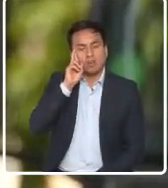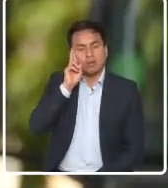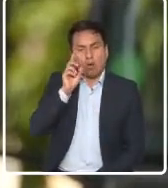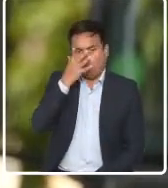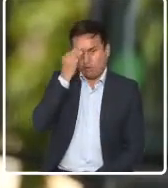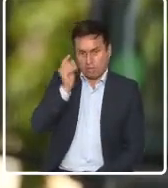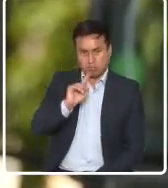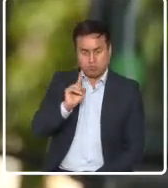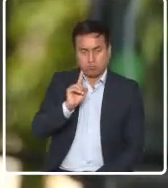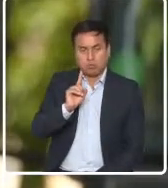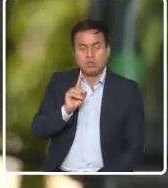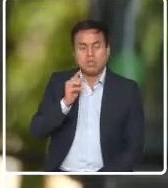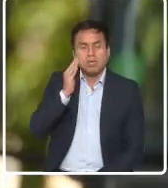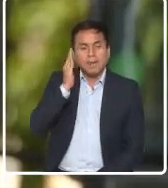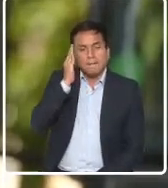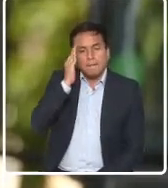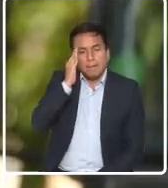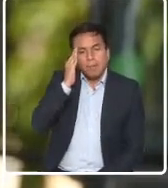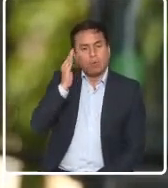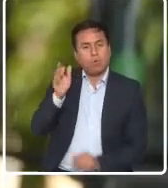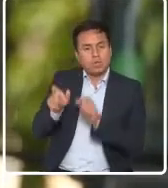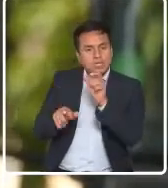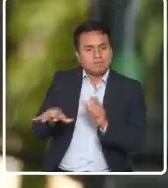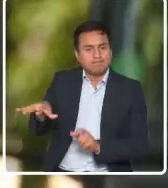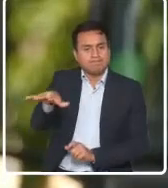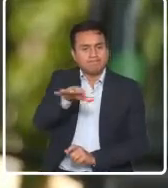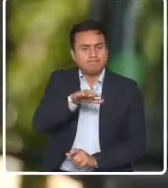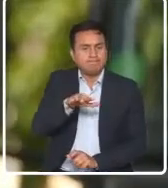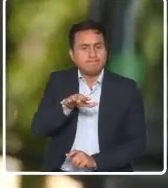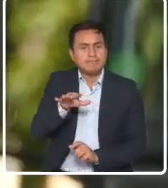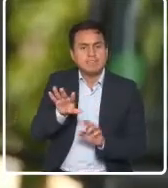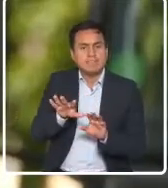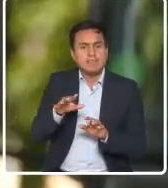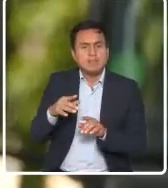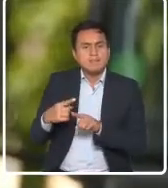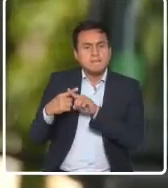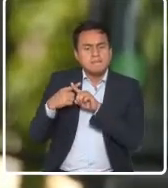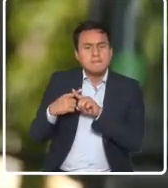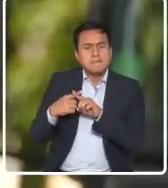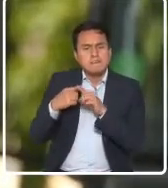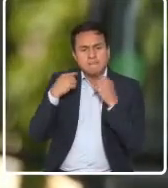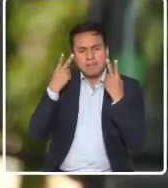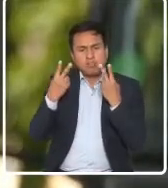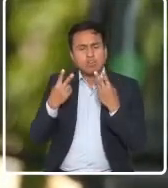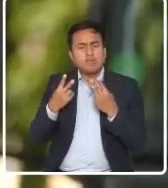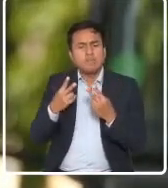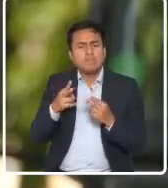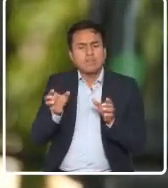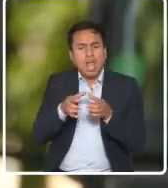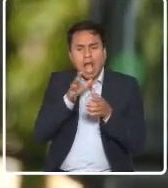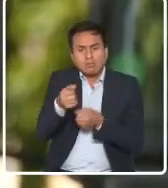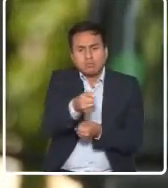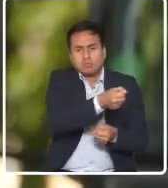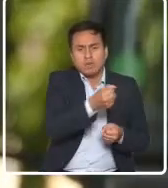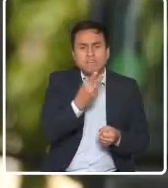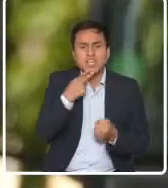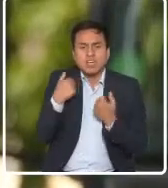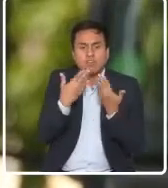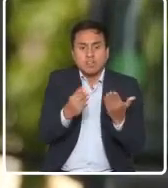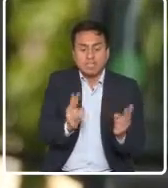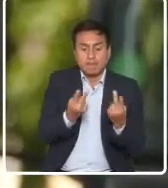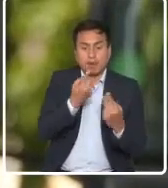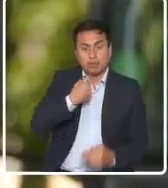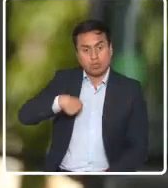no olvidar la memoria y el valor de estos brigadistas que ofrecieron su vida por